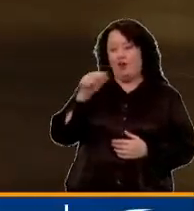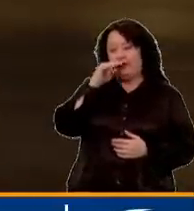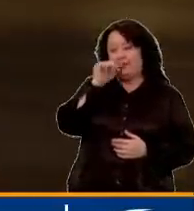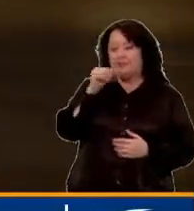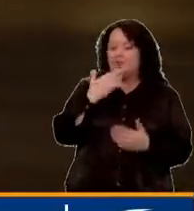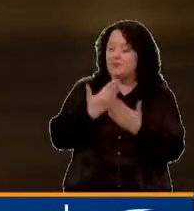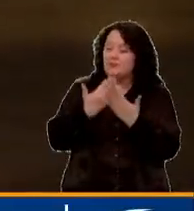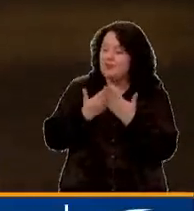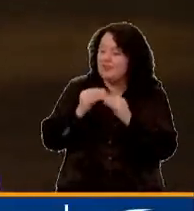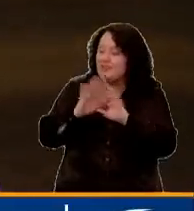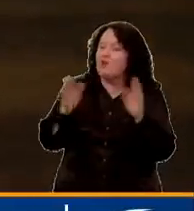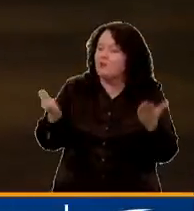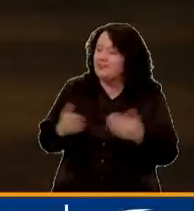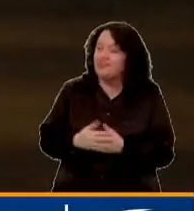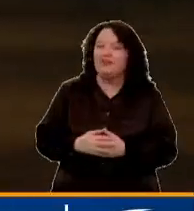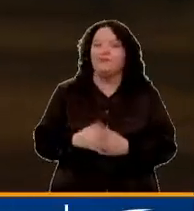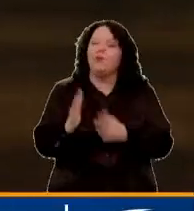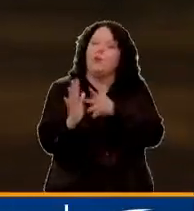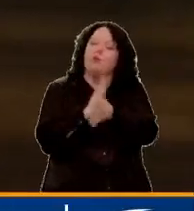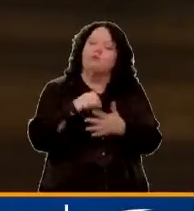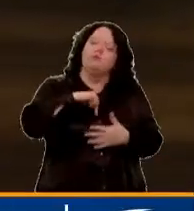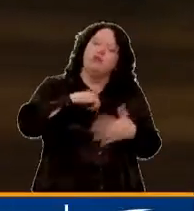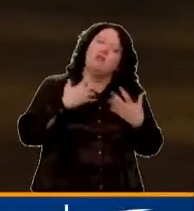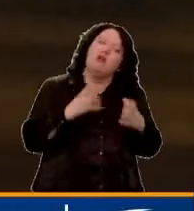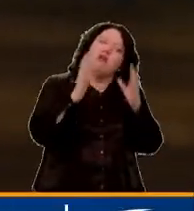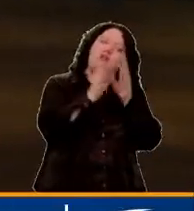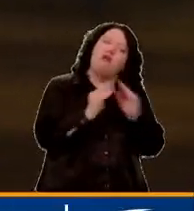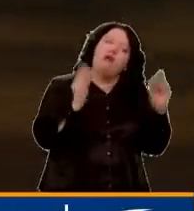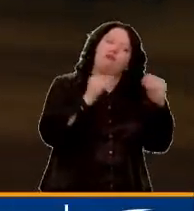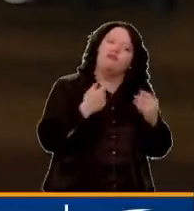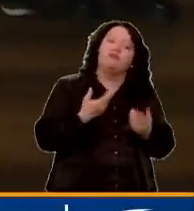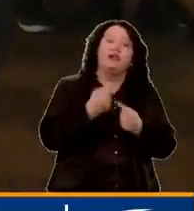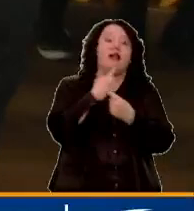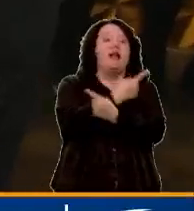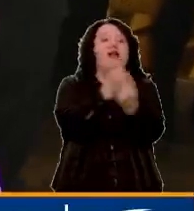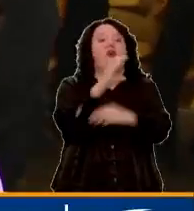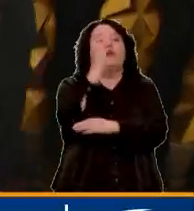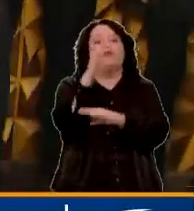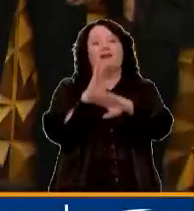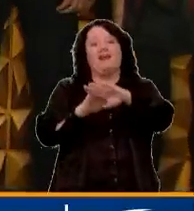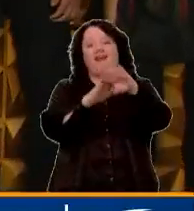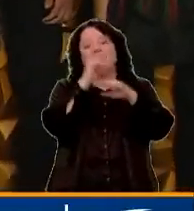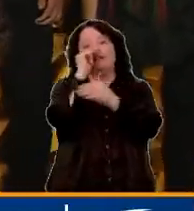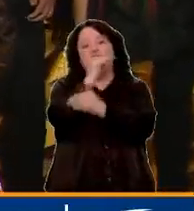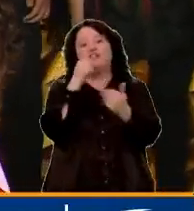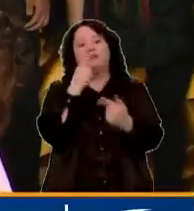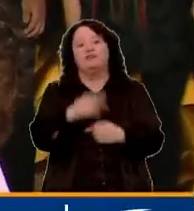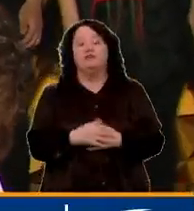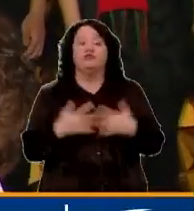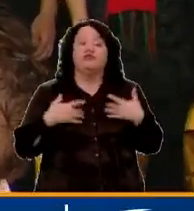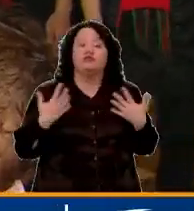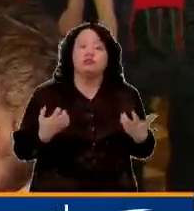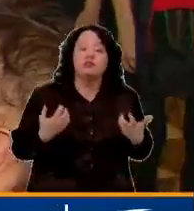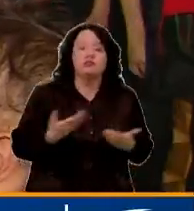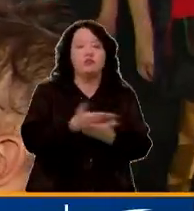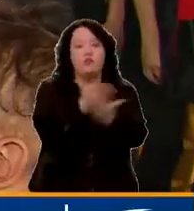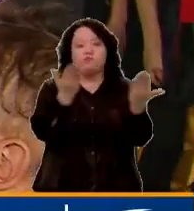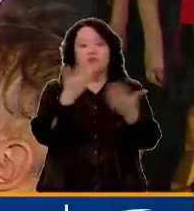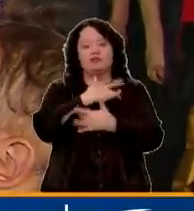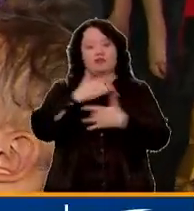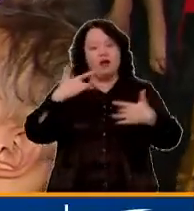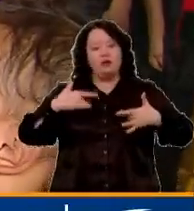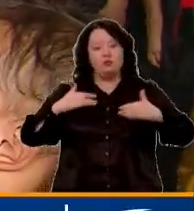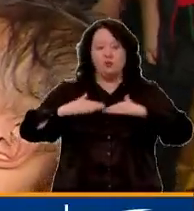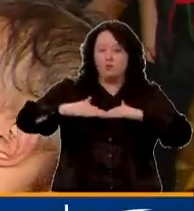días. Bueno, cuéntame, ¿cuál es ese deseo de Navidad? ¿Qué le querías decir a todos los niños de Colombia? Yo les deseo que tengan mucha salud y que